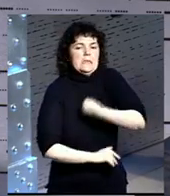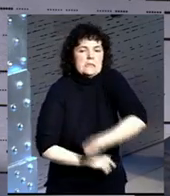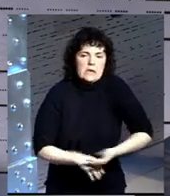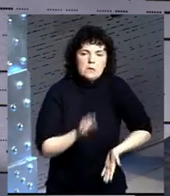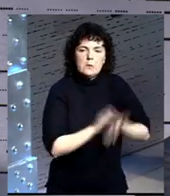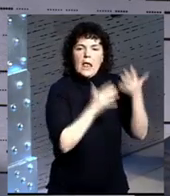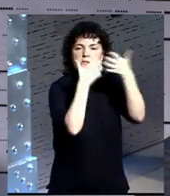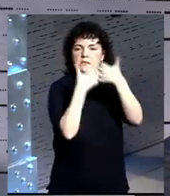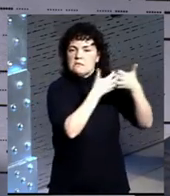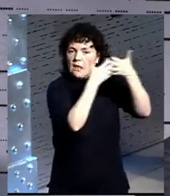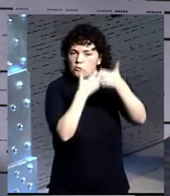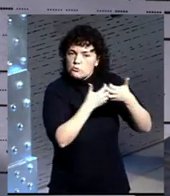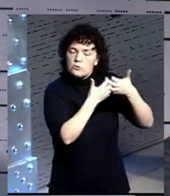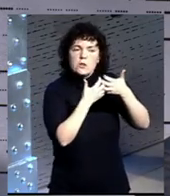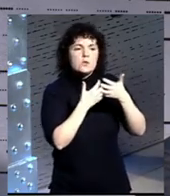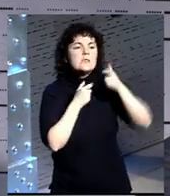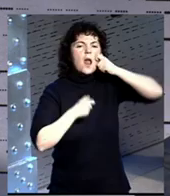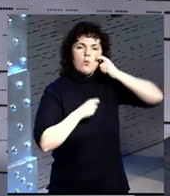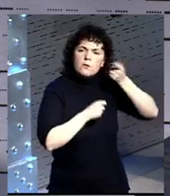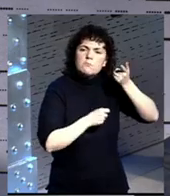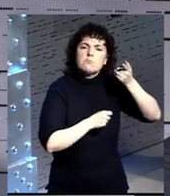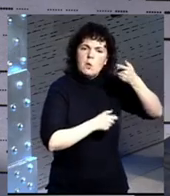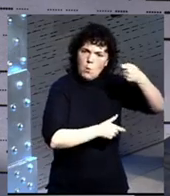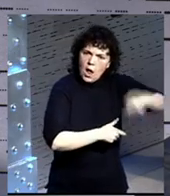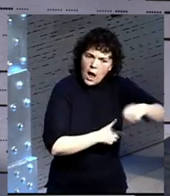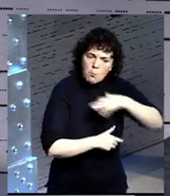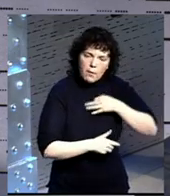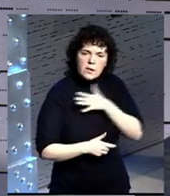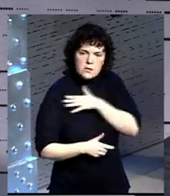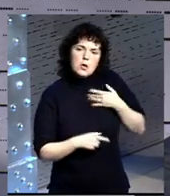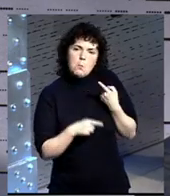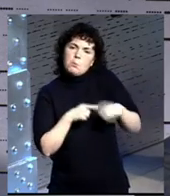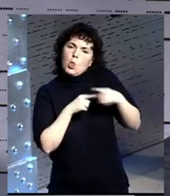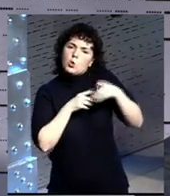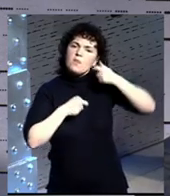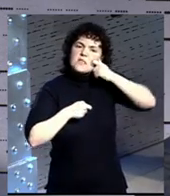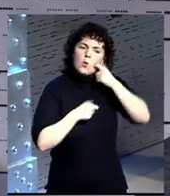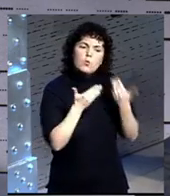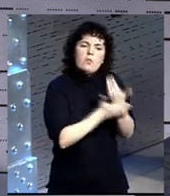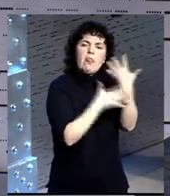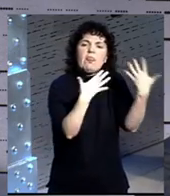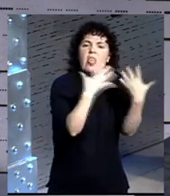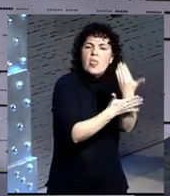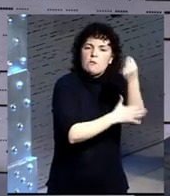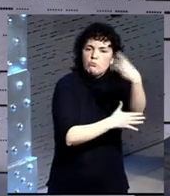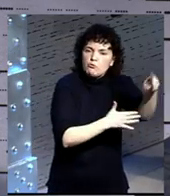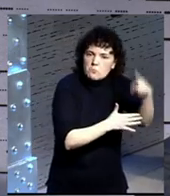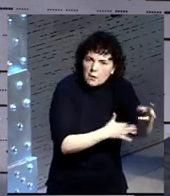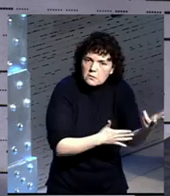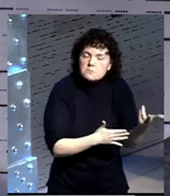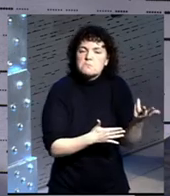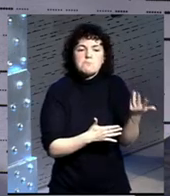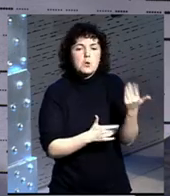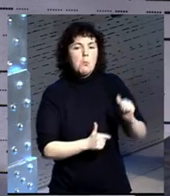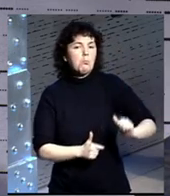donde la salud es cara, y puedes querer contratar un producto de salud que dure 10 días, 15 días, y la